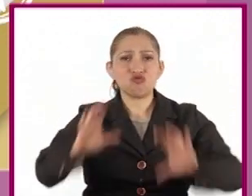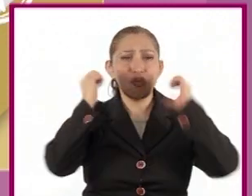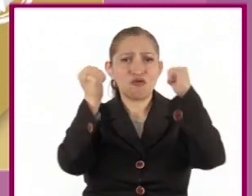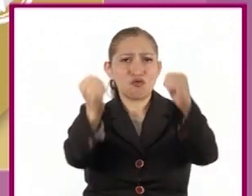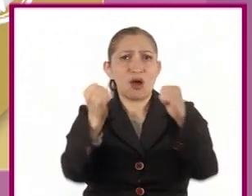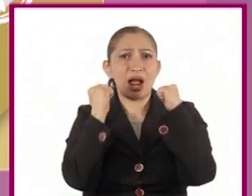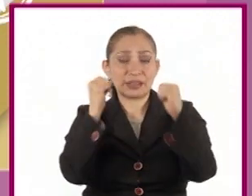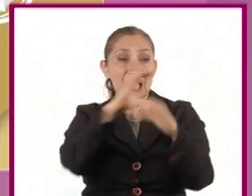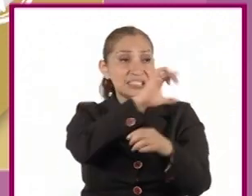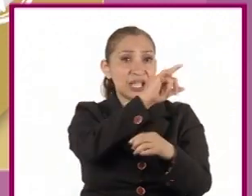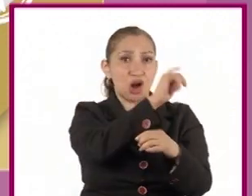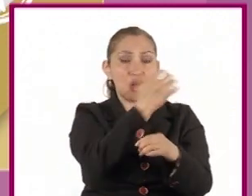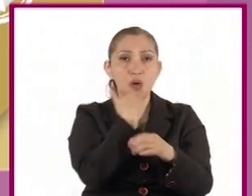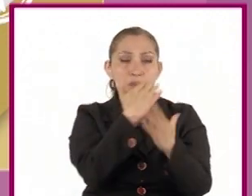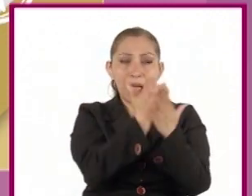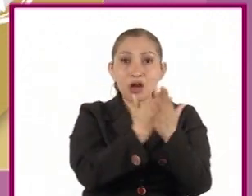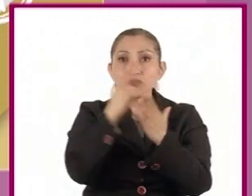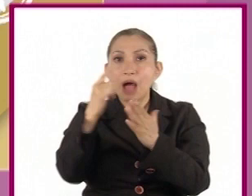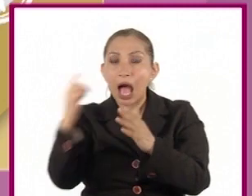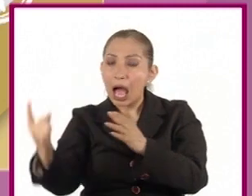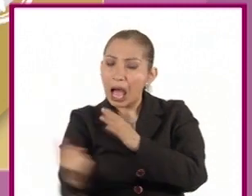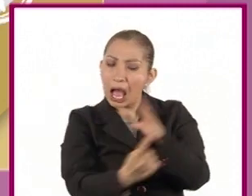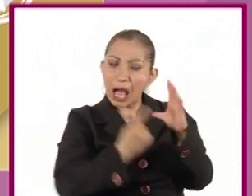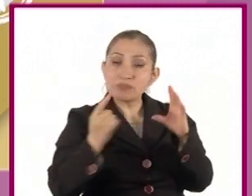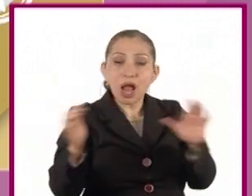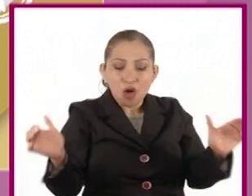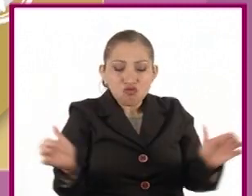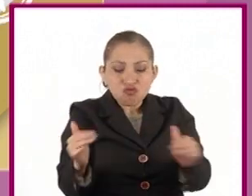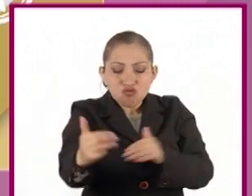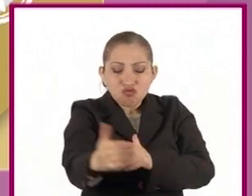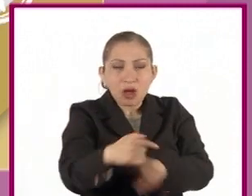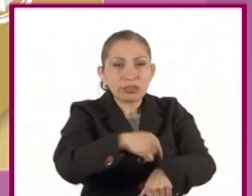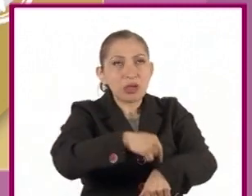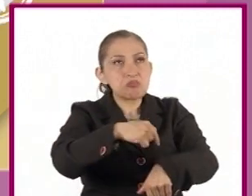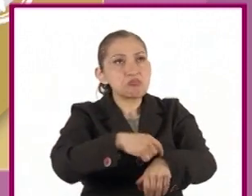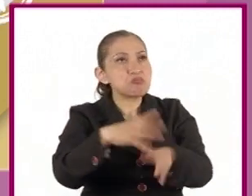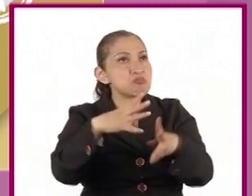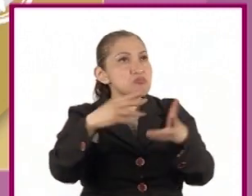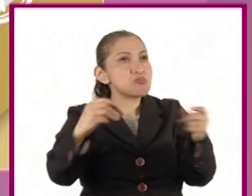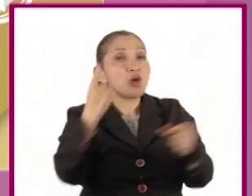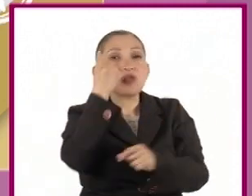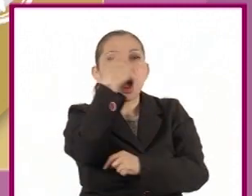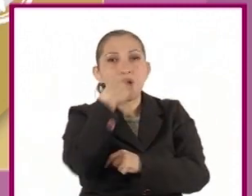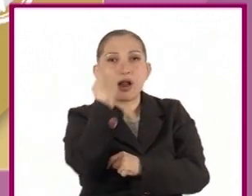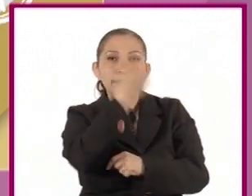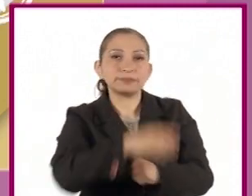un ciclón, pero abarcan una pequeña superficie y duran alrededor de 1 hora.